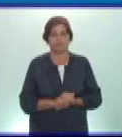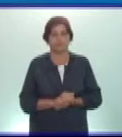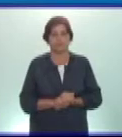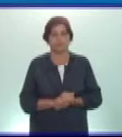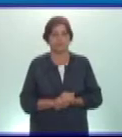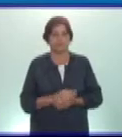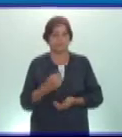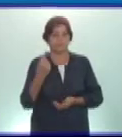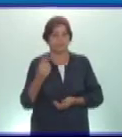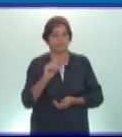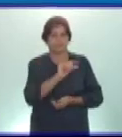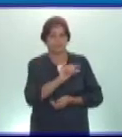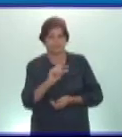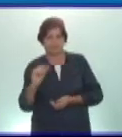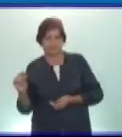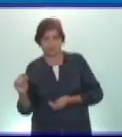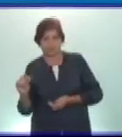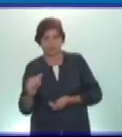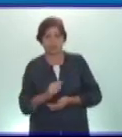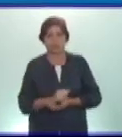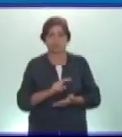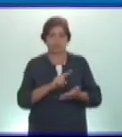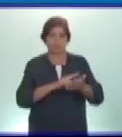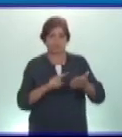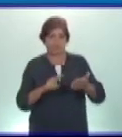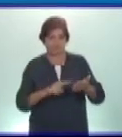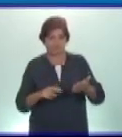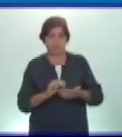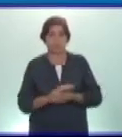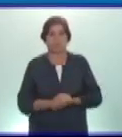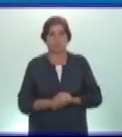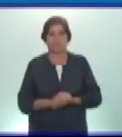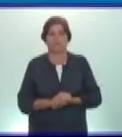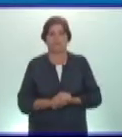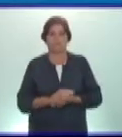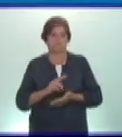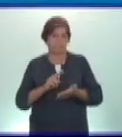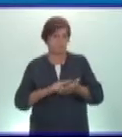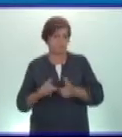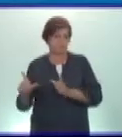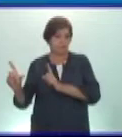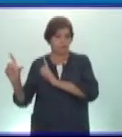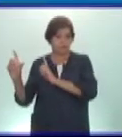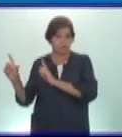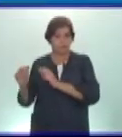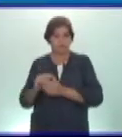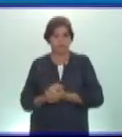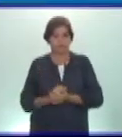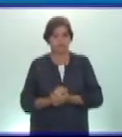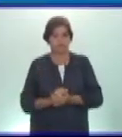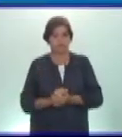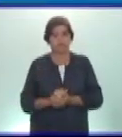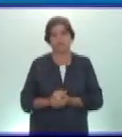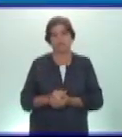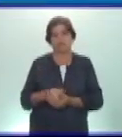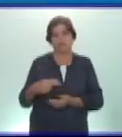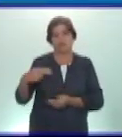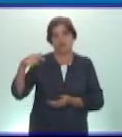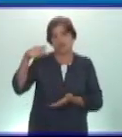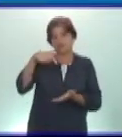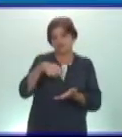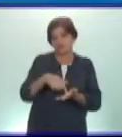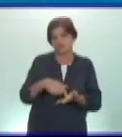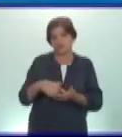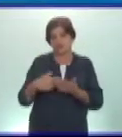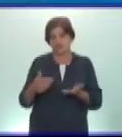Vamos a ver la primera oración. Has llegado pronto. En este caso, has llegado en la forma verbal y